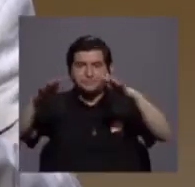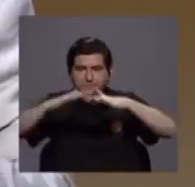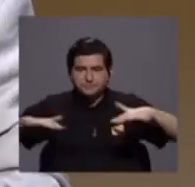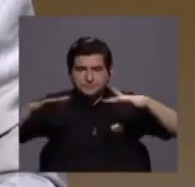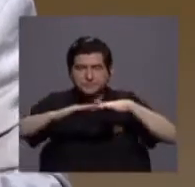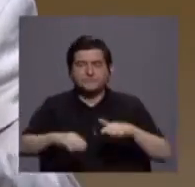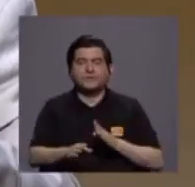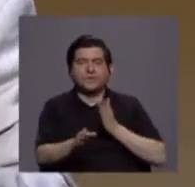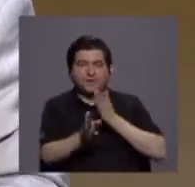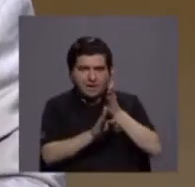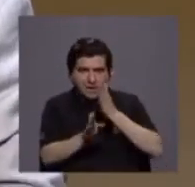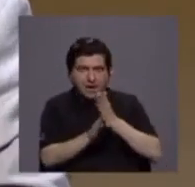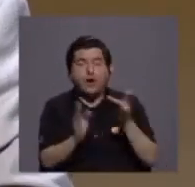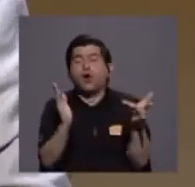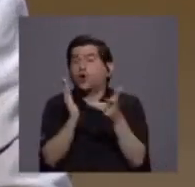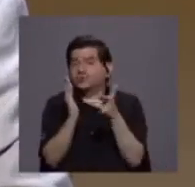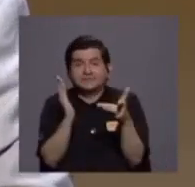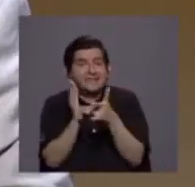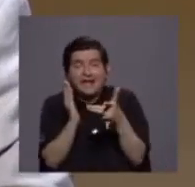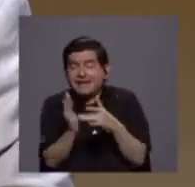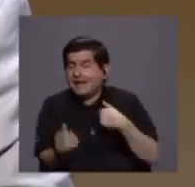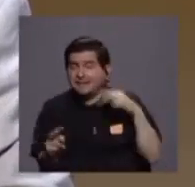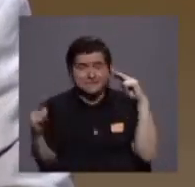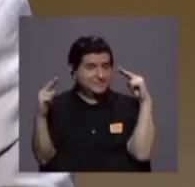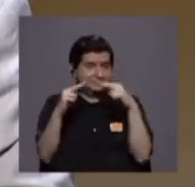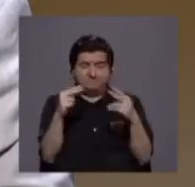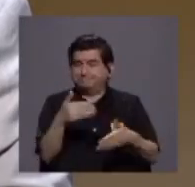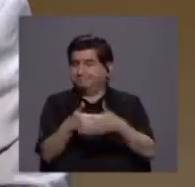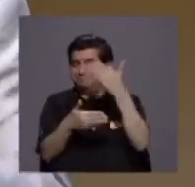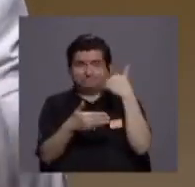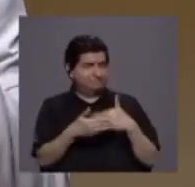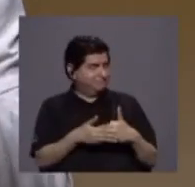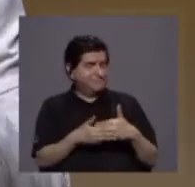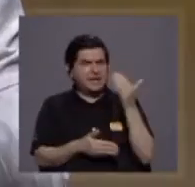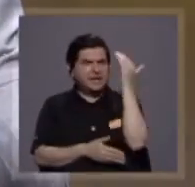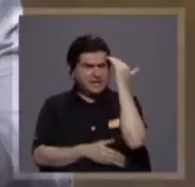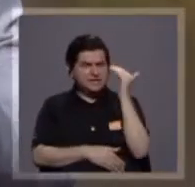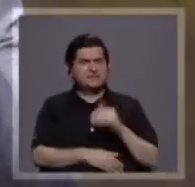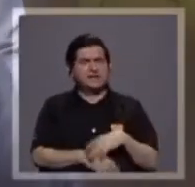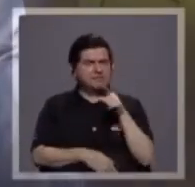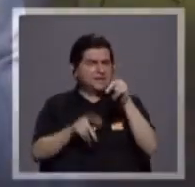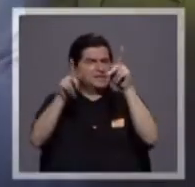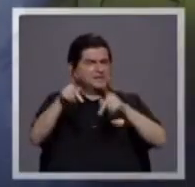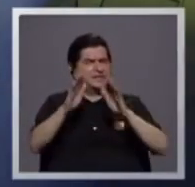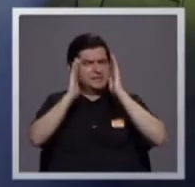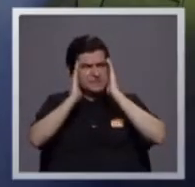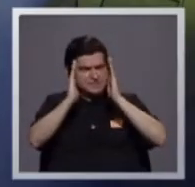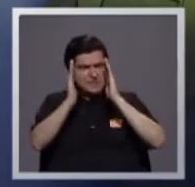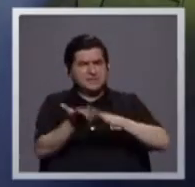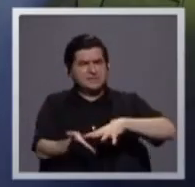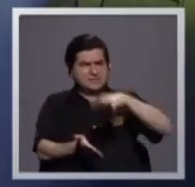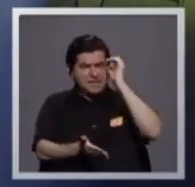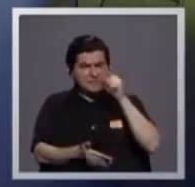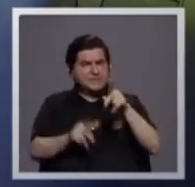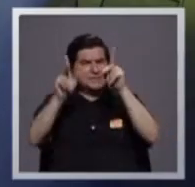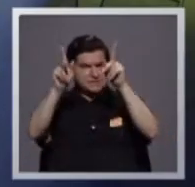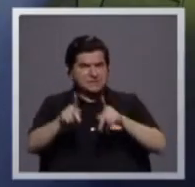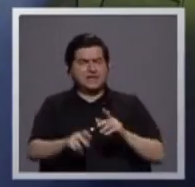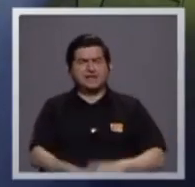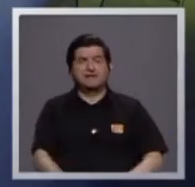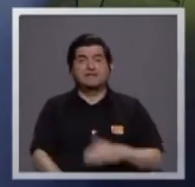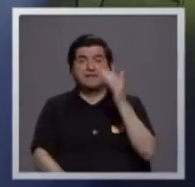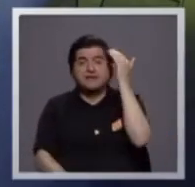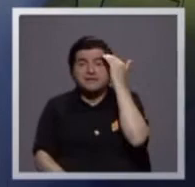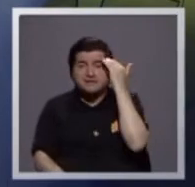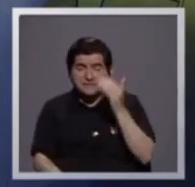con disciplinas o con técnicas que yo no conocía anteriormente y saber escuchar de estas personas, saber aprender de estas personas y